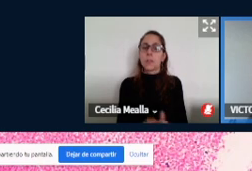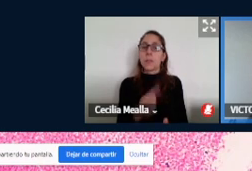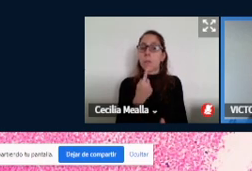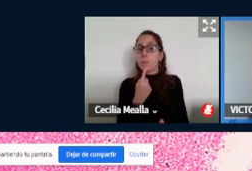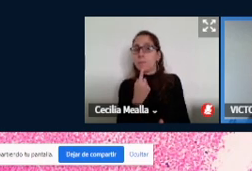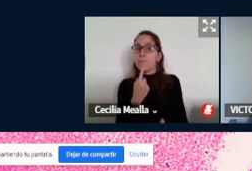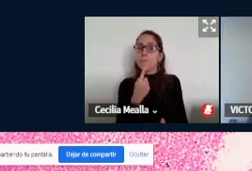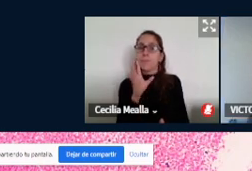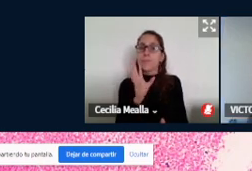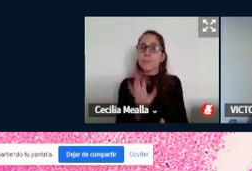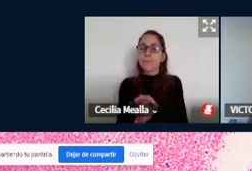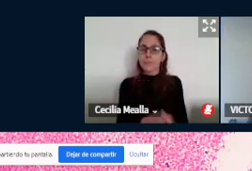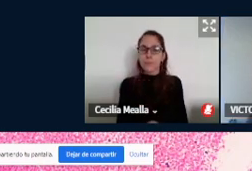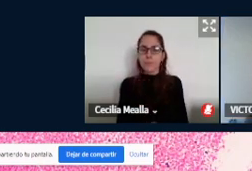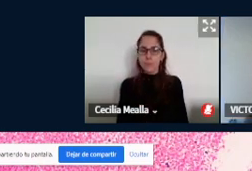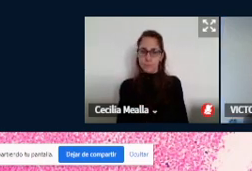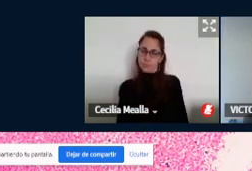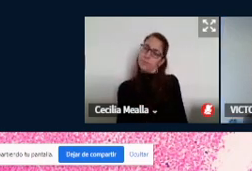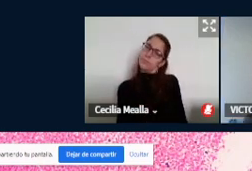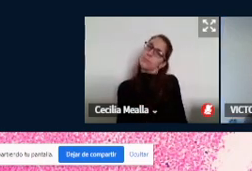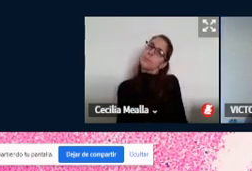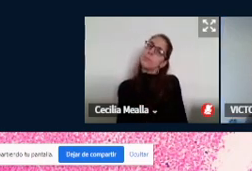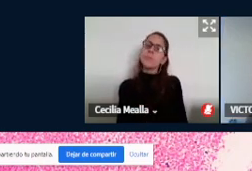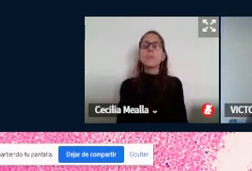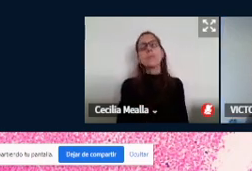¿Dudas hasta acá?